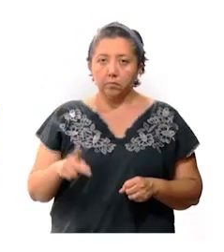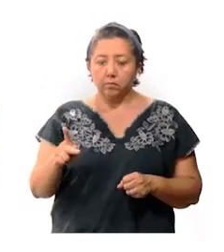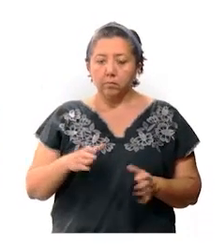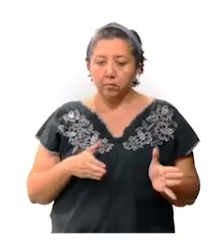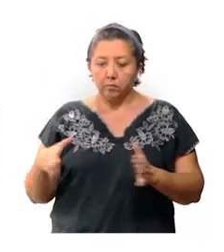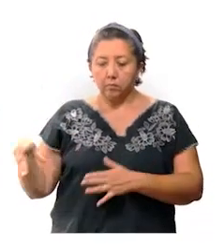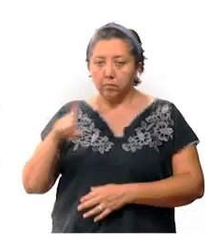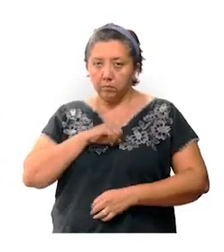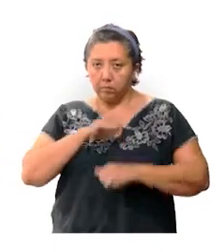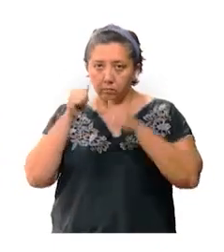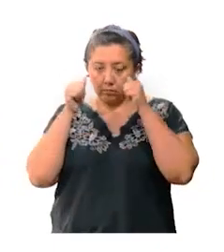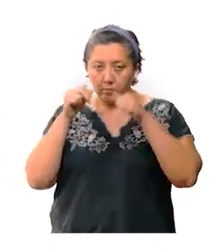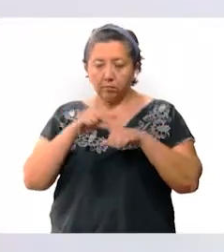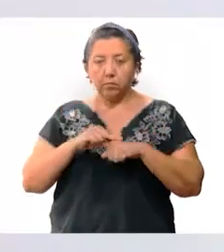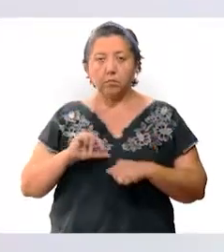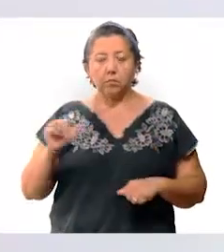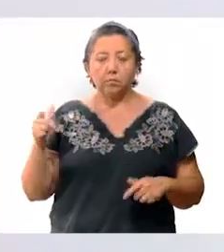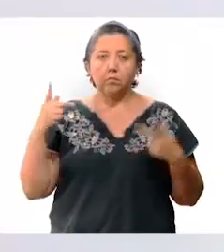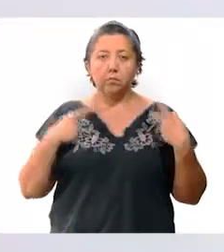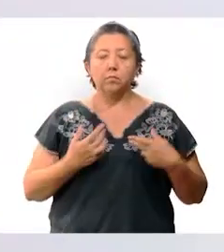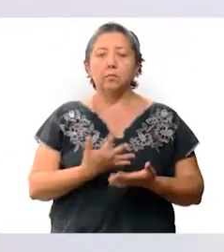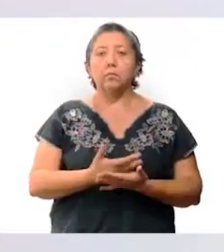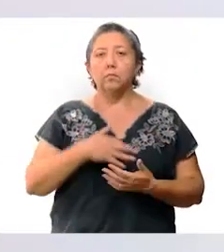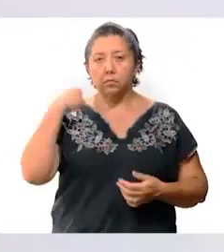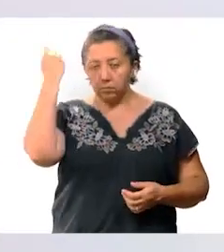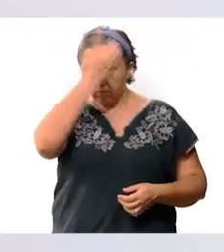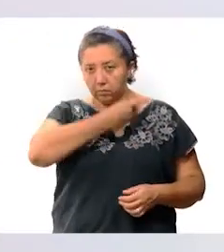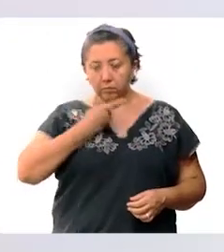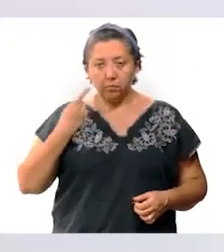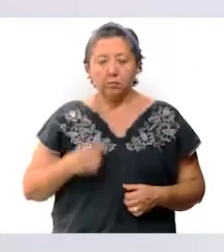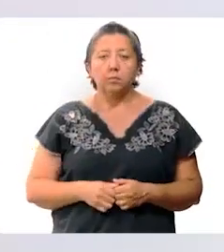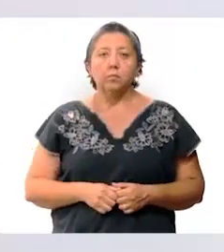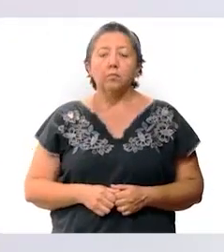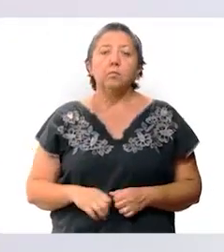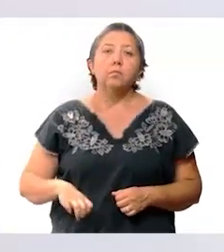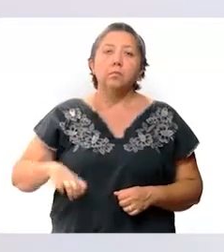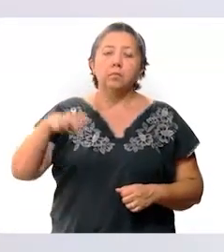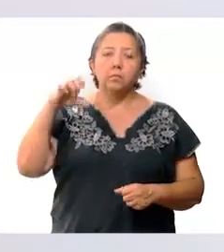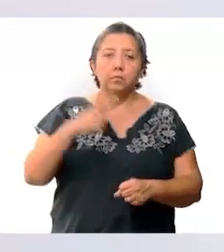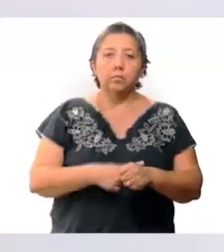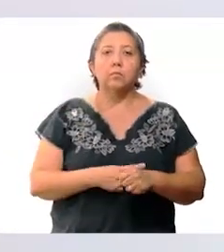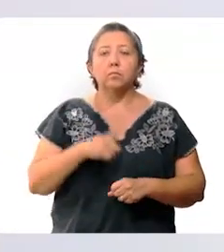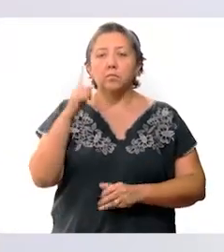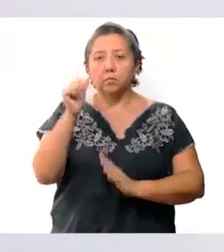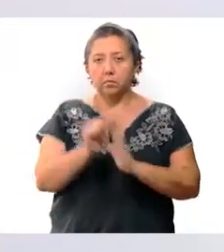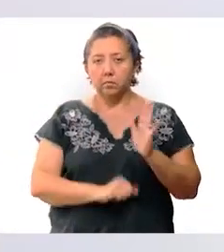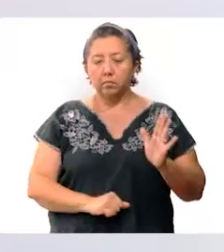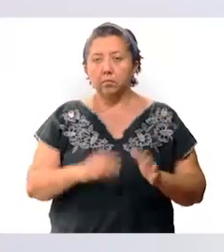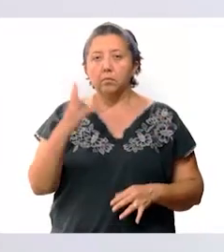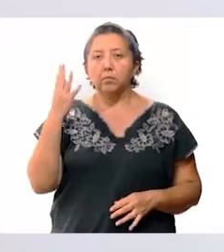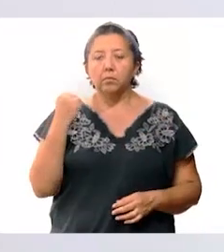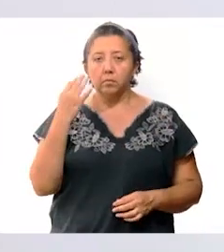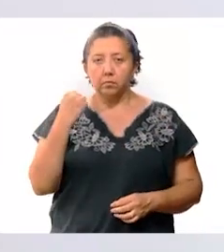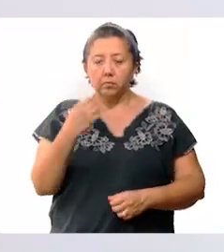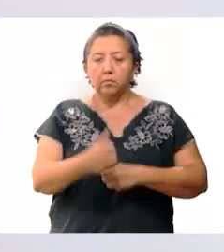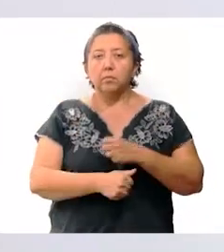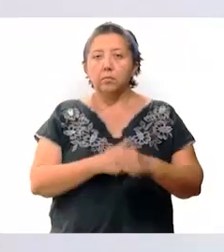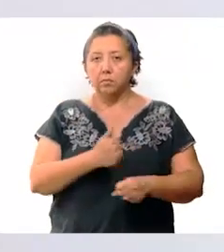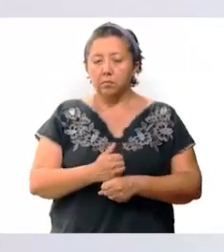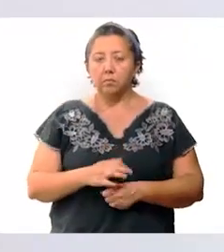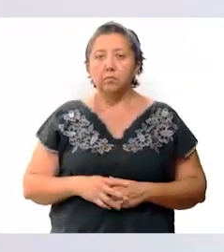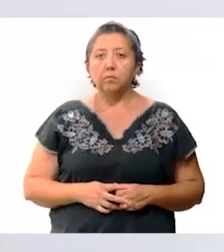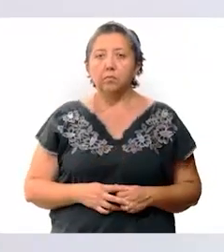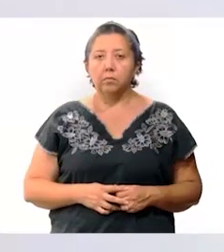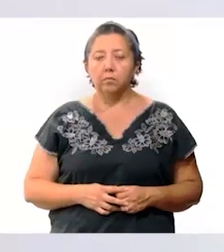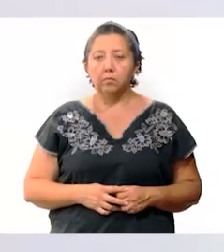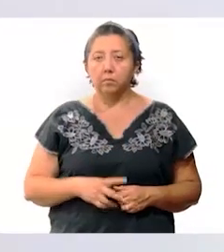hospitales públicos y en aislamiento total. Hay otros pacientes a la espera de diagnóstico. El rango de edad de los casos es de 1 mes a 99